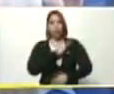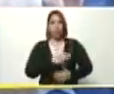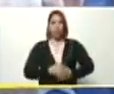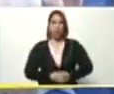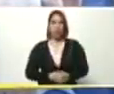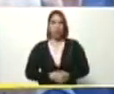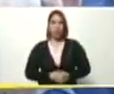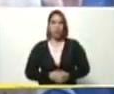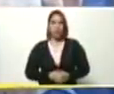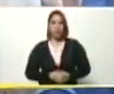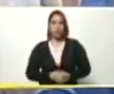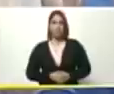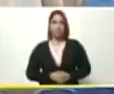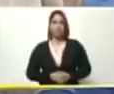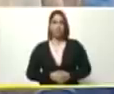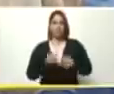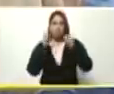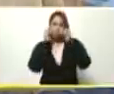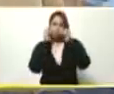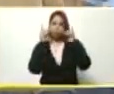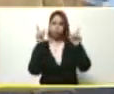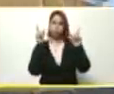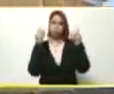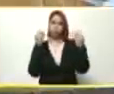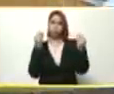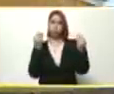Hemos logrado impactar